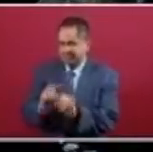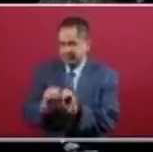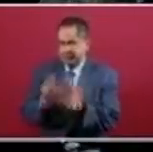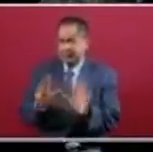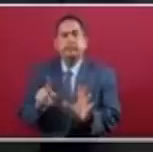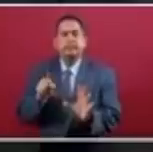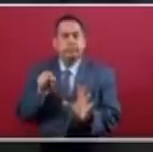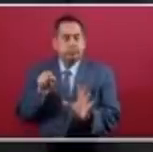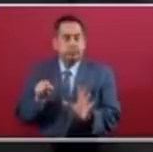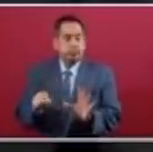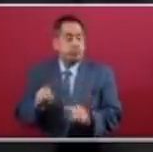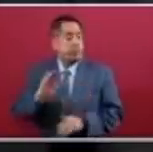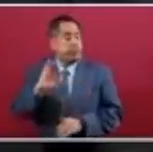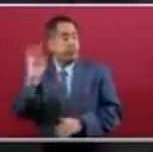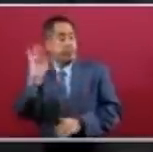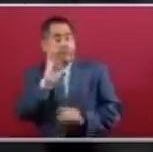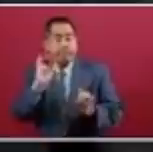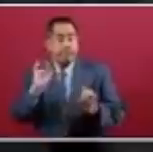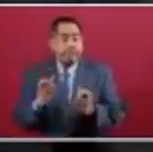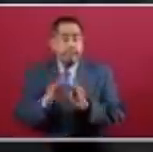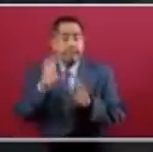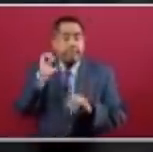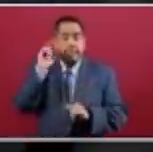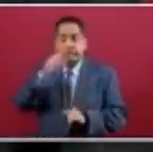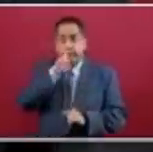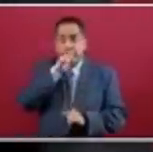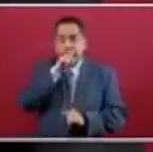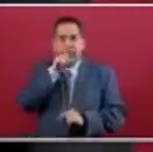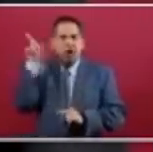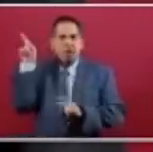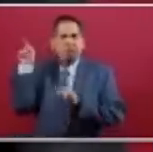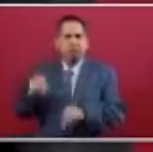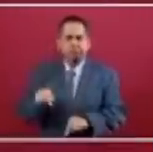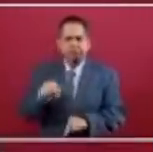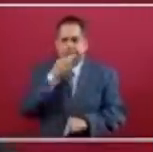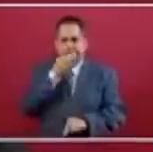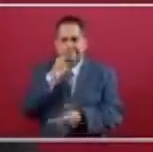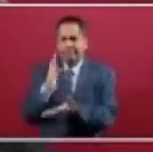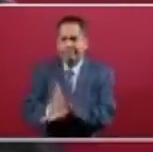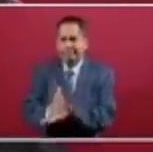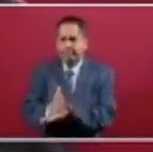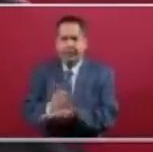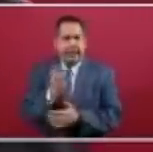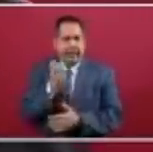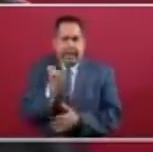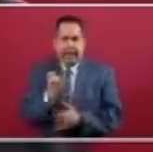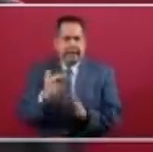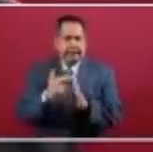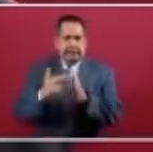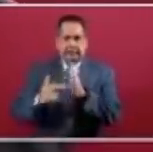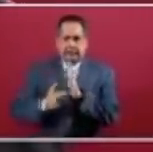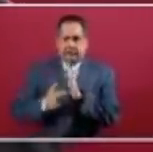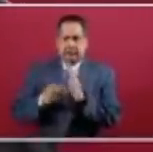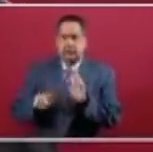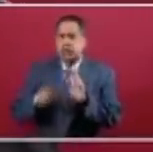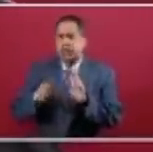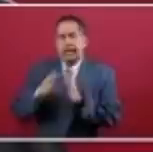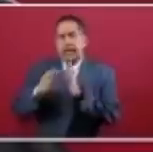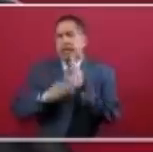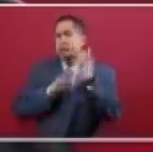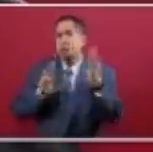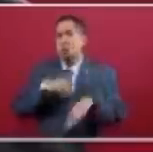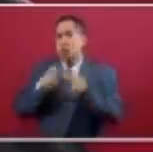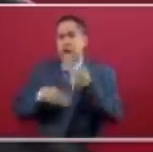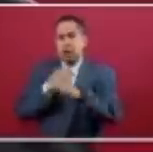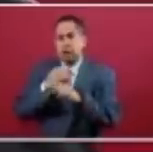si ocurre alguna preocupación, inmediatamente ordenan la suspensión. Ese es un organismo mundial y tiene que haber